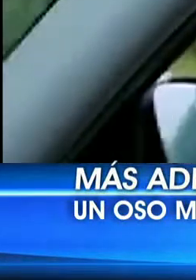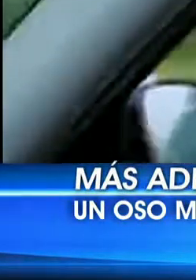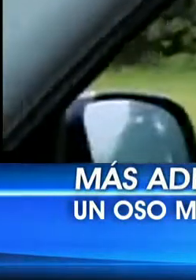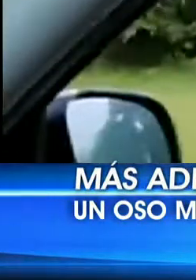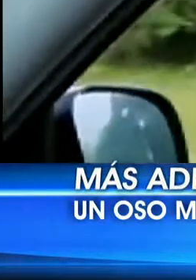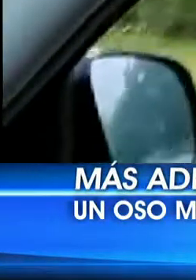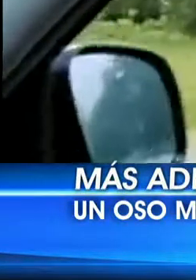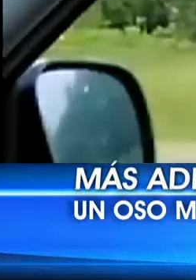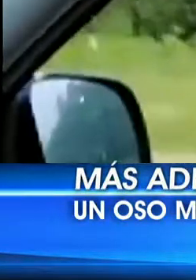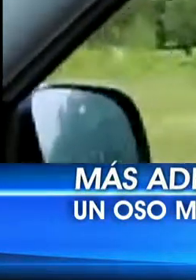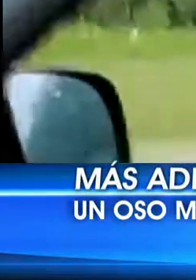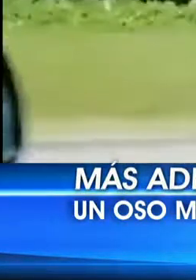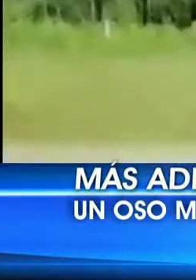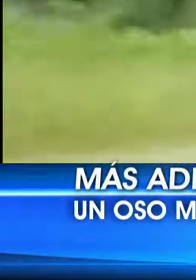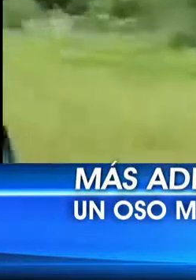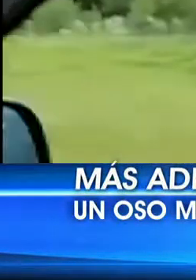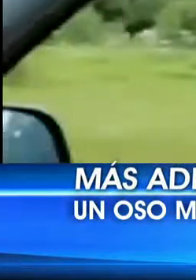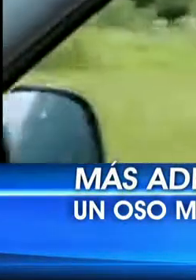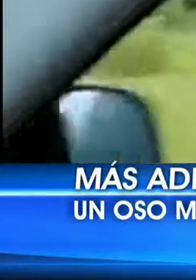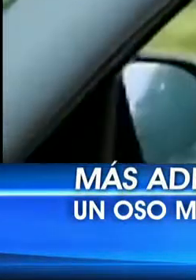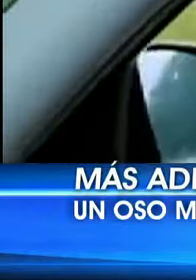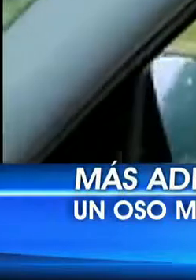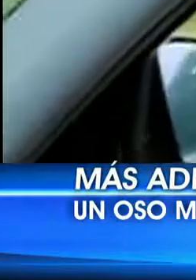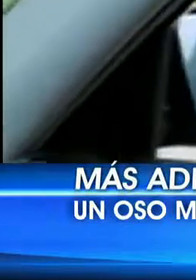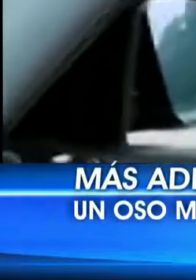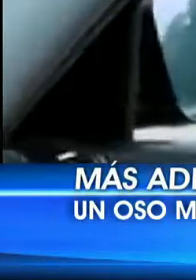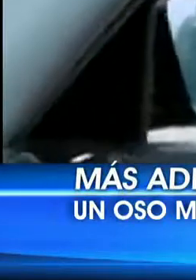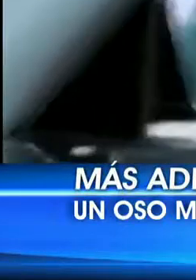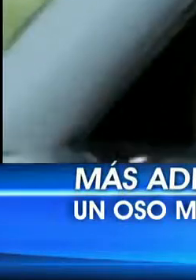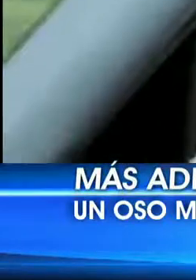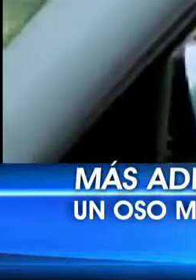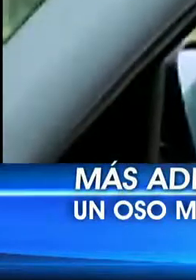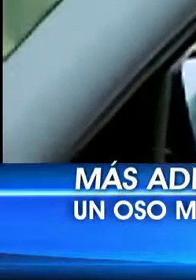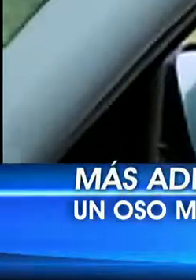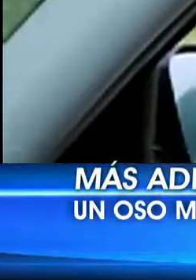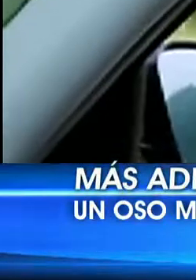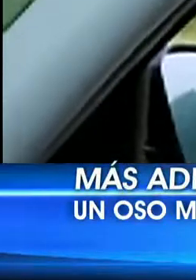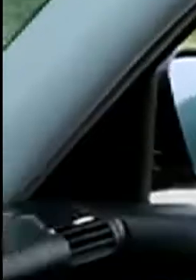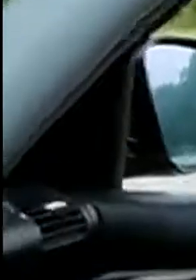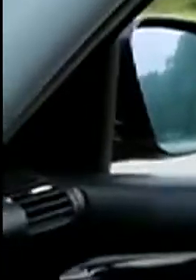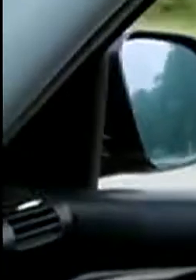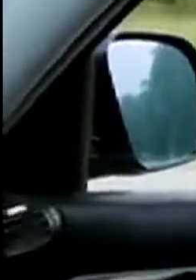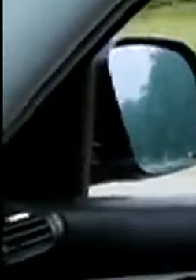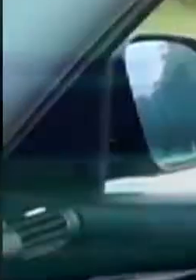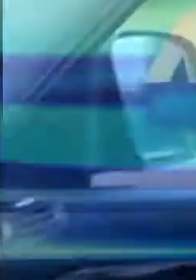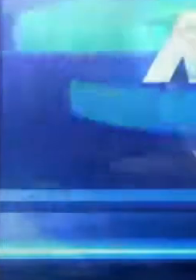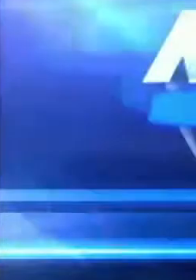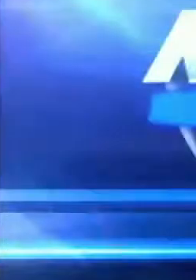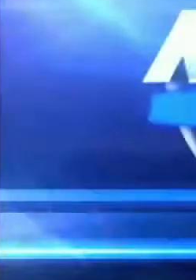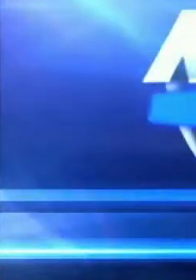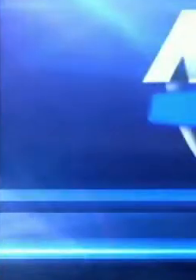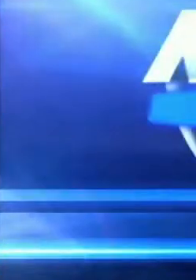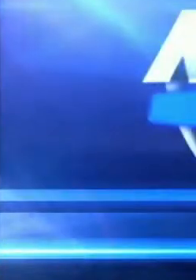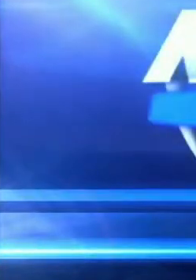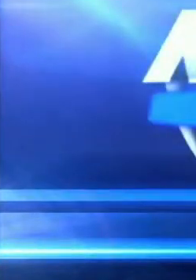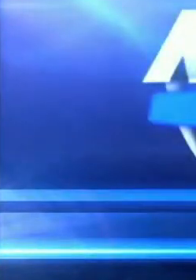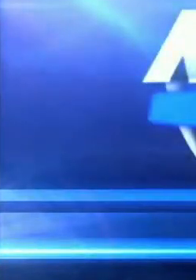sorpresa de las personas que le tomaban fotografías. Ahí está el oso. ¿Usted lo puede creer? Al retornar en Mundo Sorprendente.